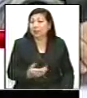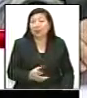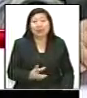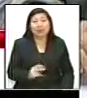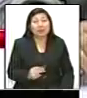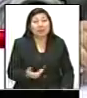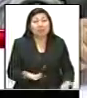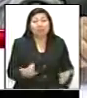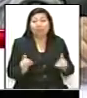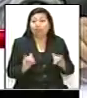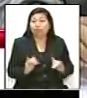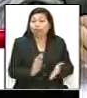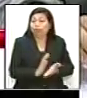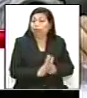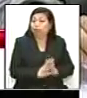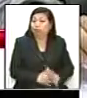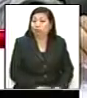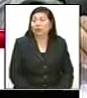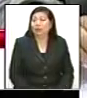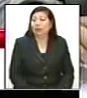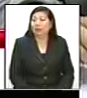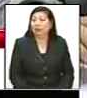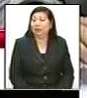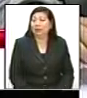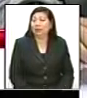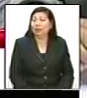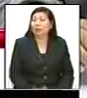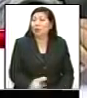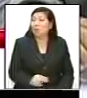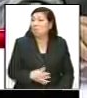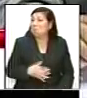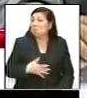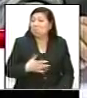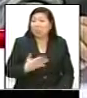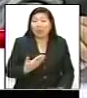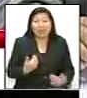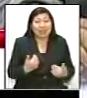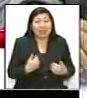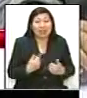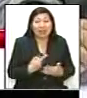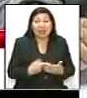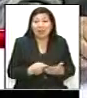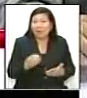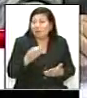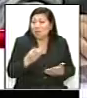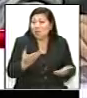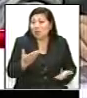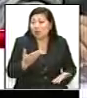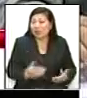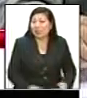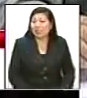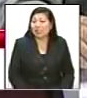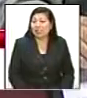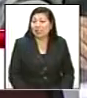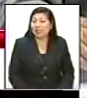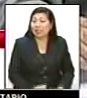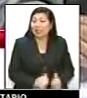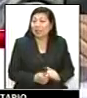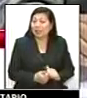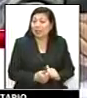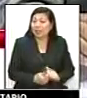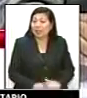nos hubiésemos quedado, o sea, el presidente no hubiese podido obtener lo que él estaba buscando, la